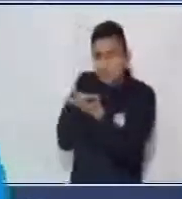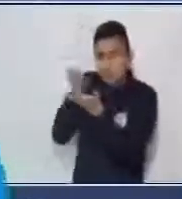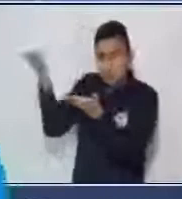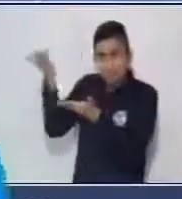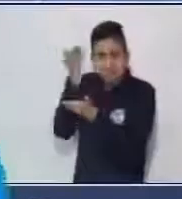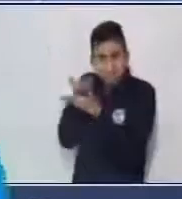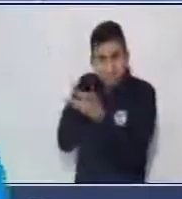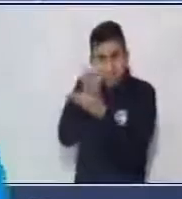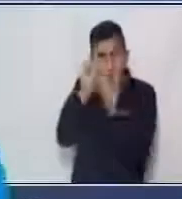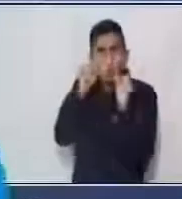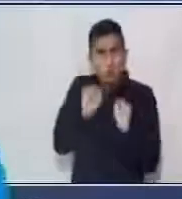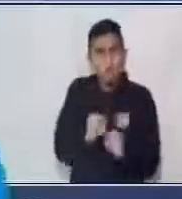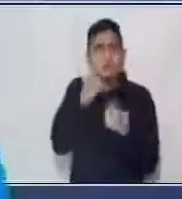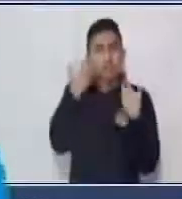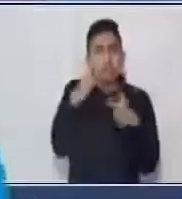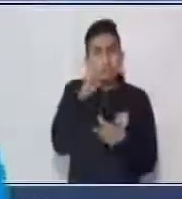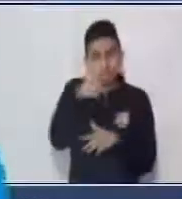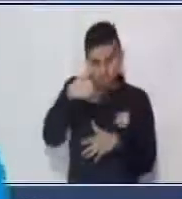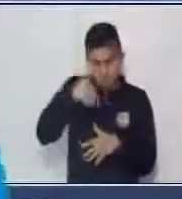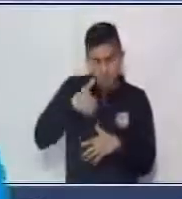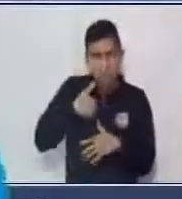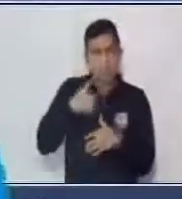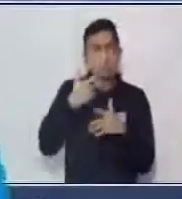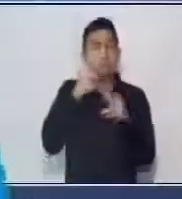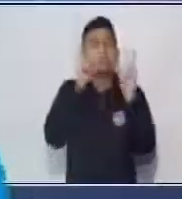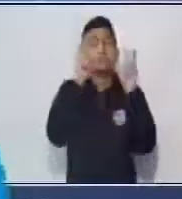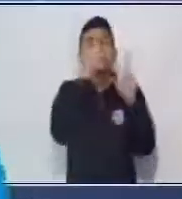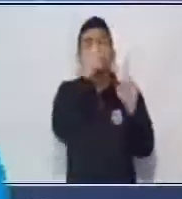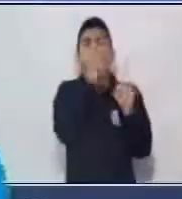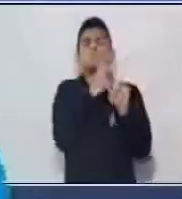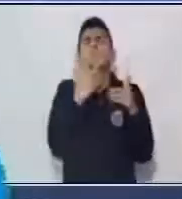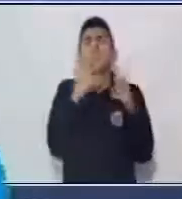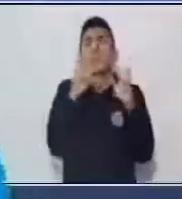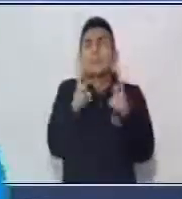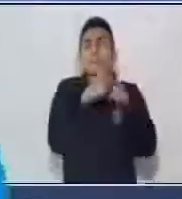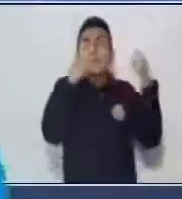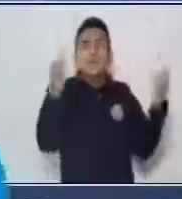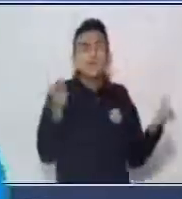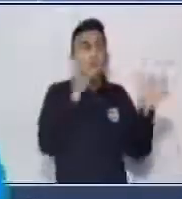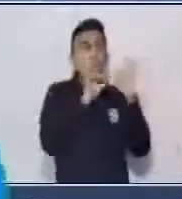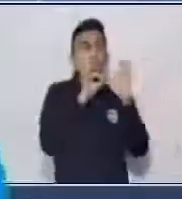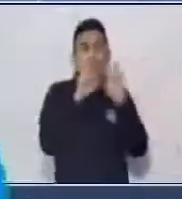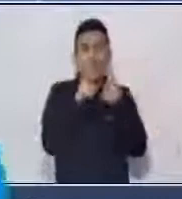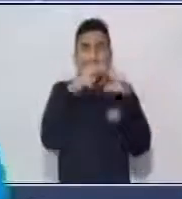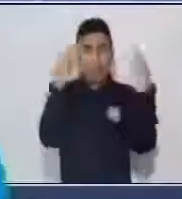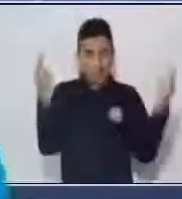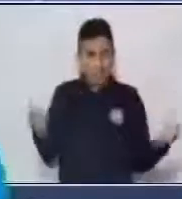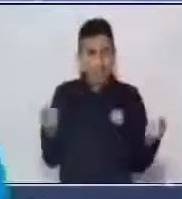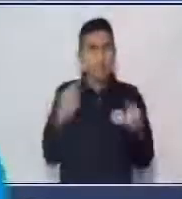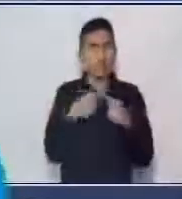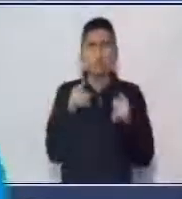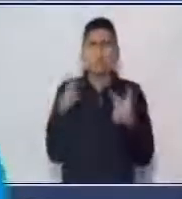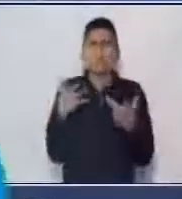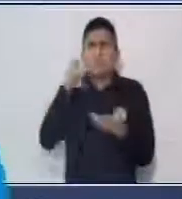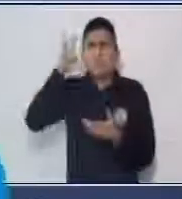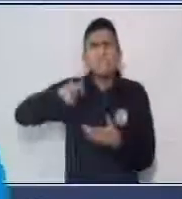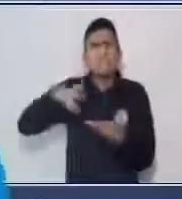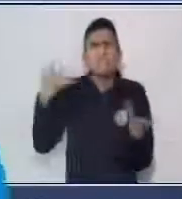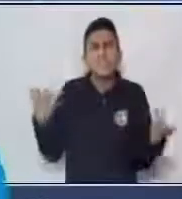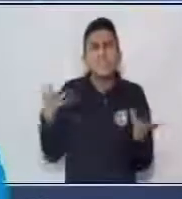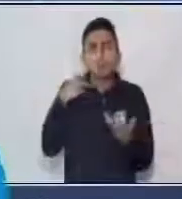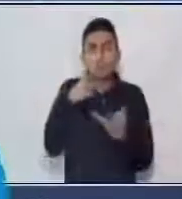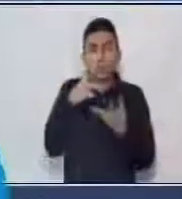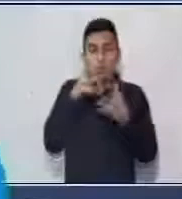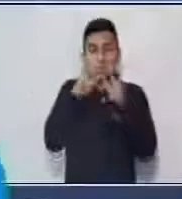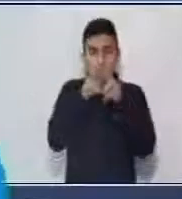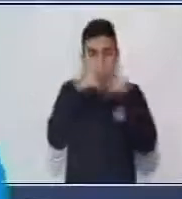puedes también obtener en cuanto se respecta a periódicos o revistas. ¿Por qué las necesitas? Porque vas a